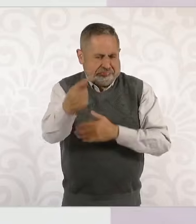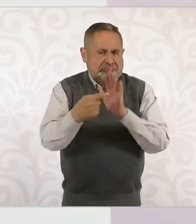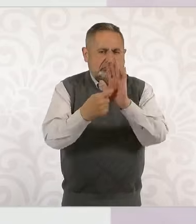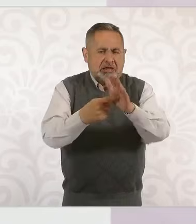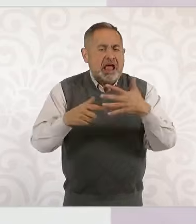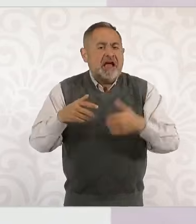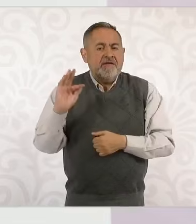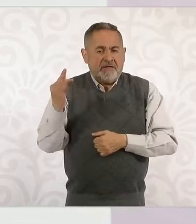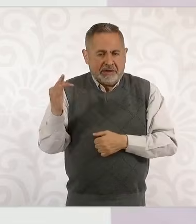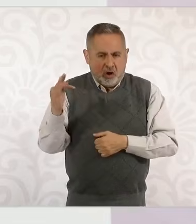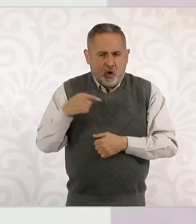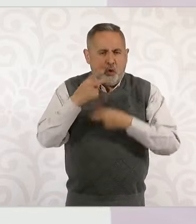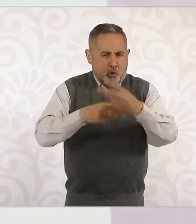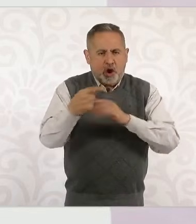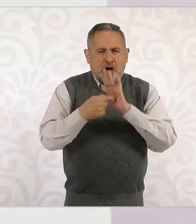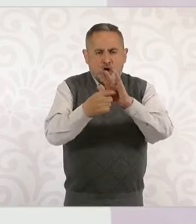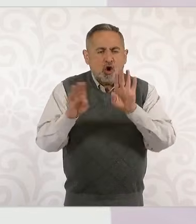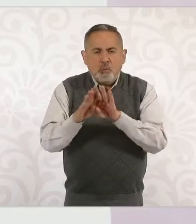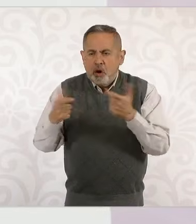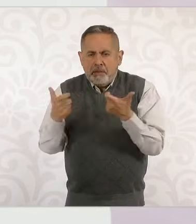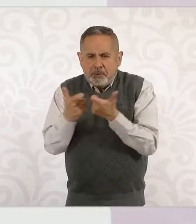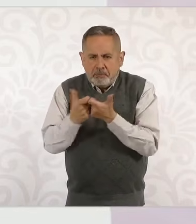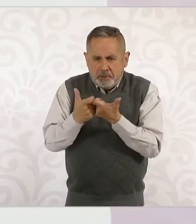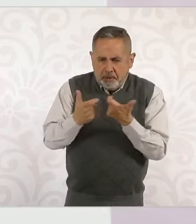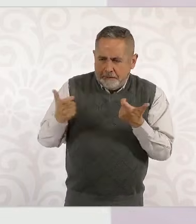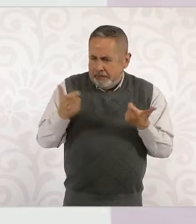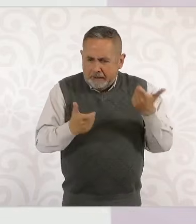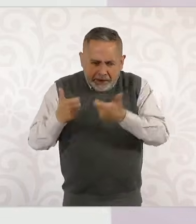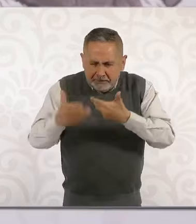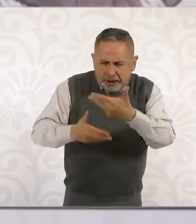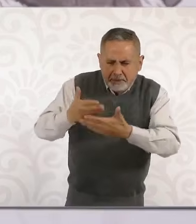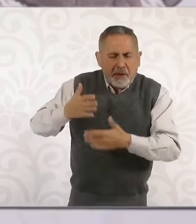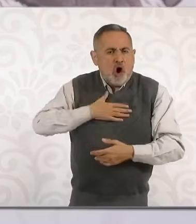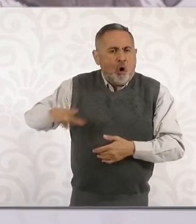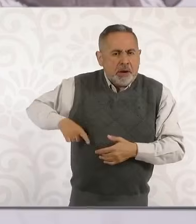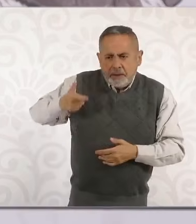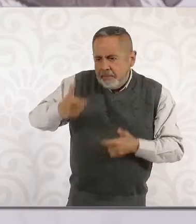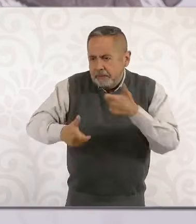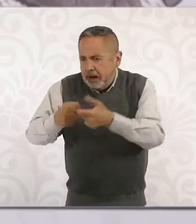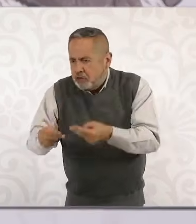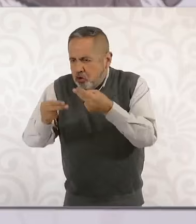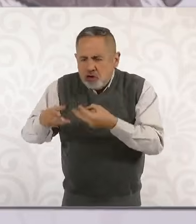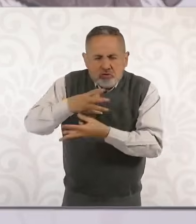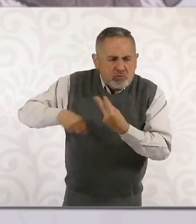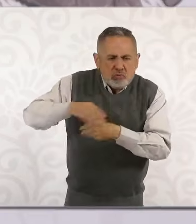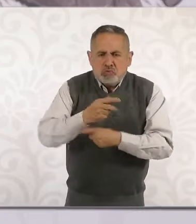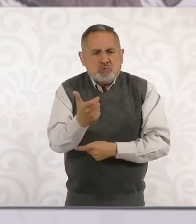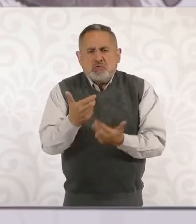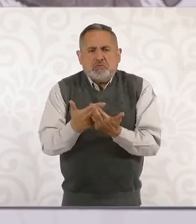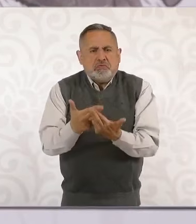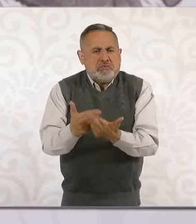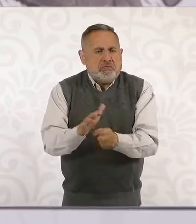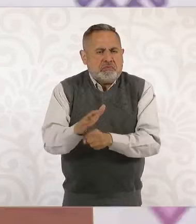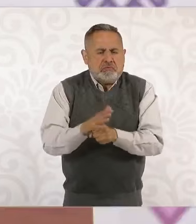distintos mecanismos de financiamiento para la inversión pública que garantizan finanzas sanas. Y como